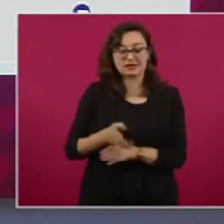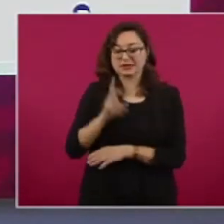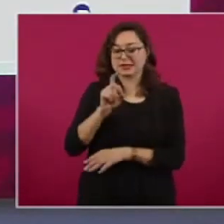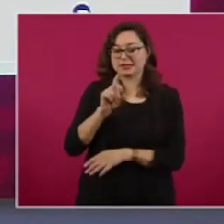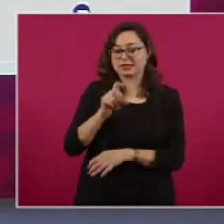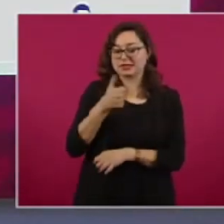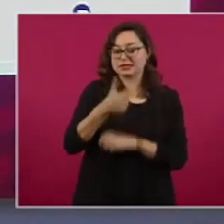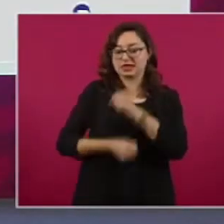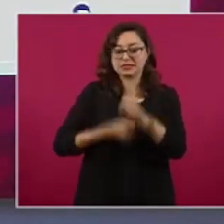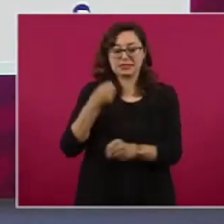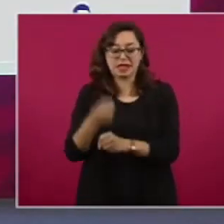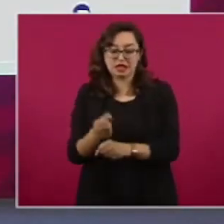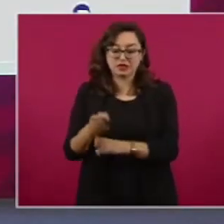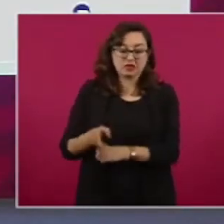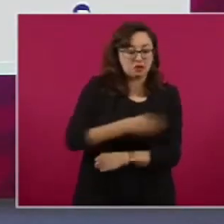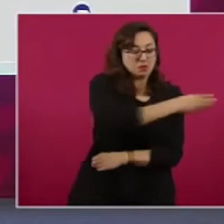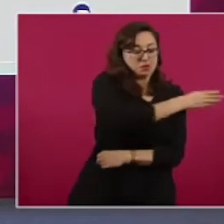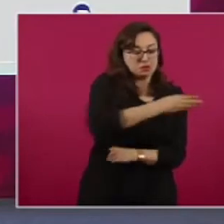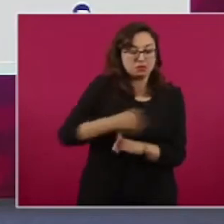que no habían